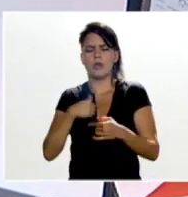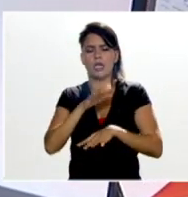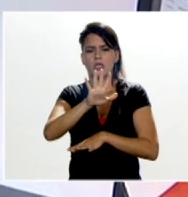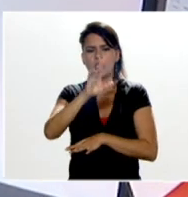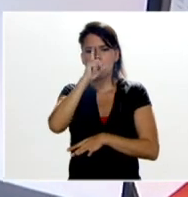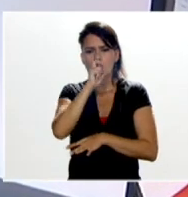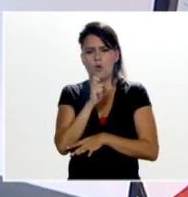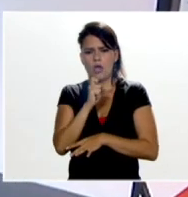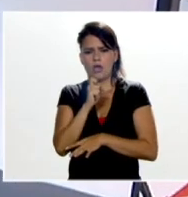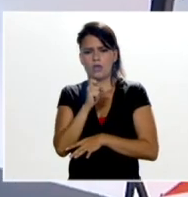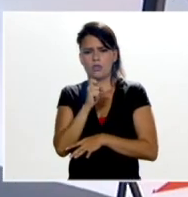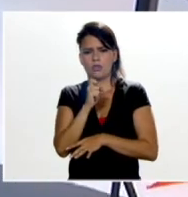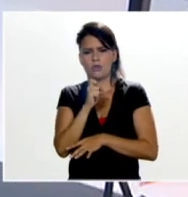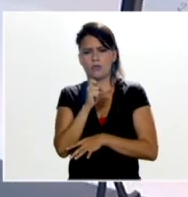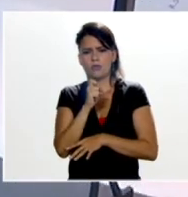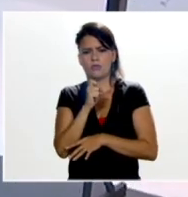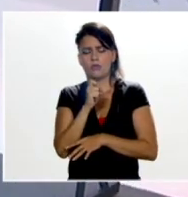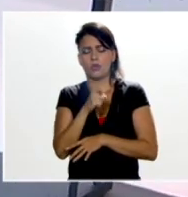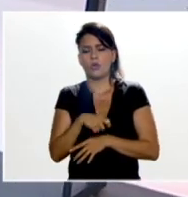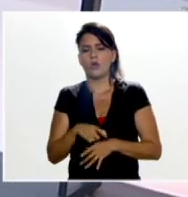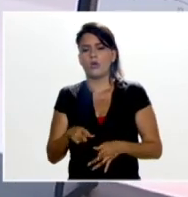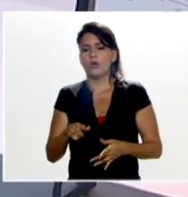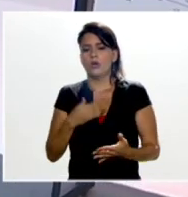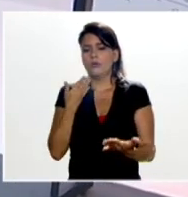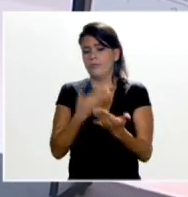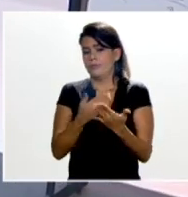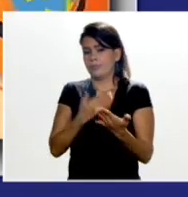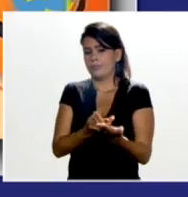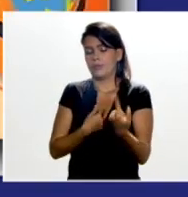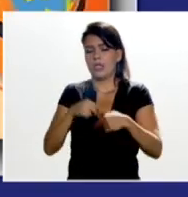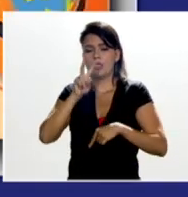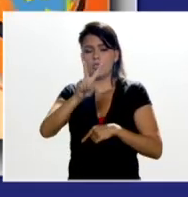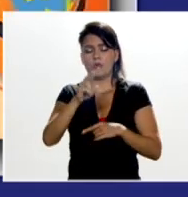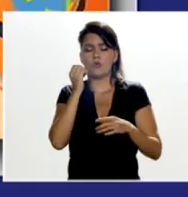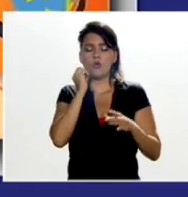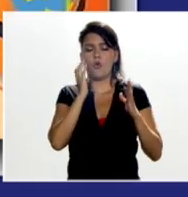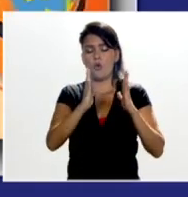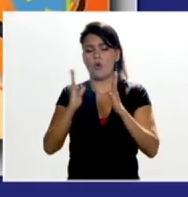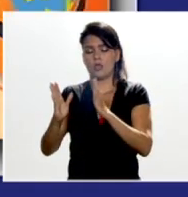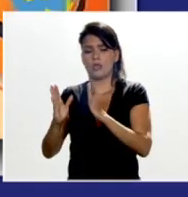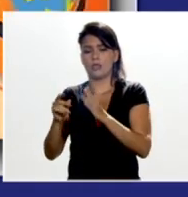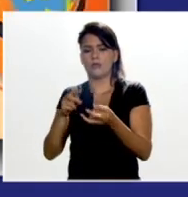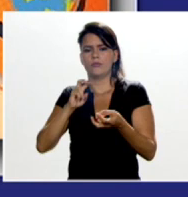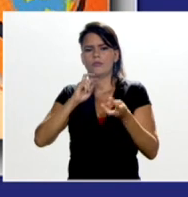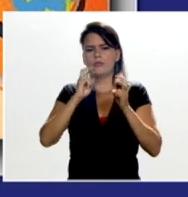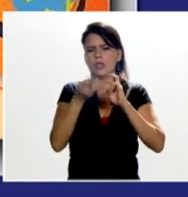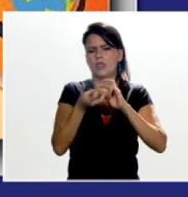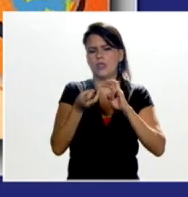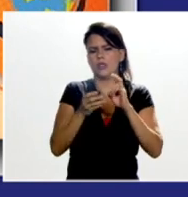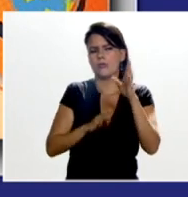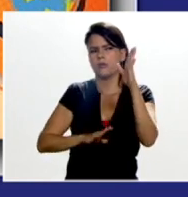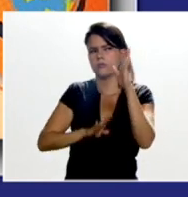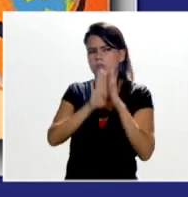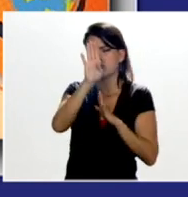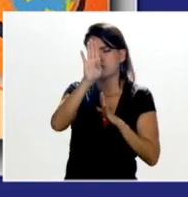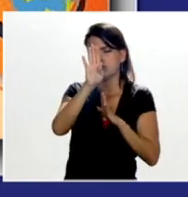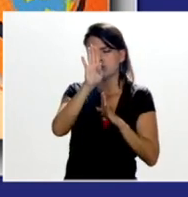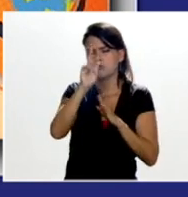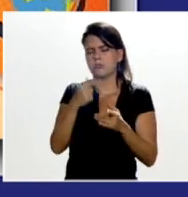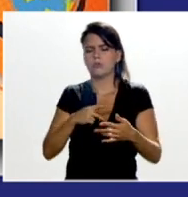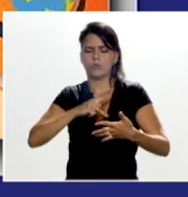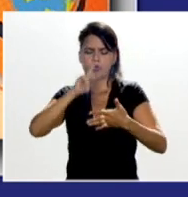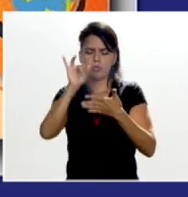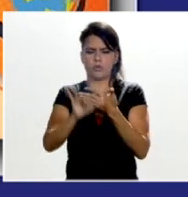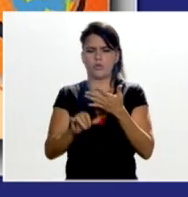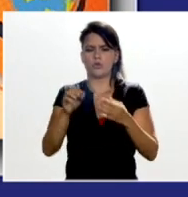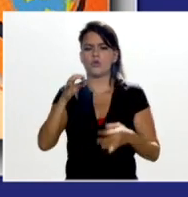los determinantes de segundo orden. El tema generador, proyectos socioproductivos en mi comunidad.